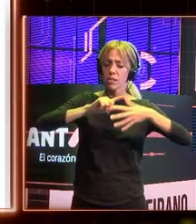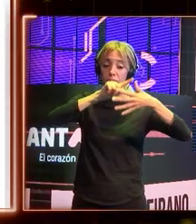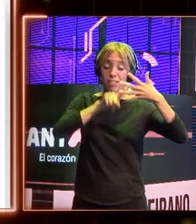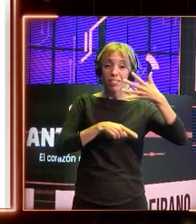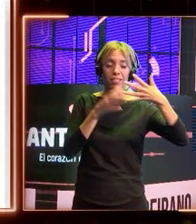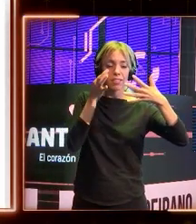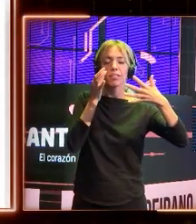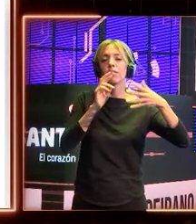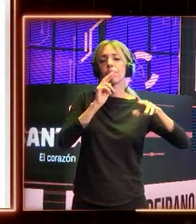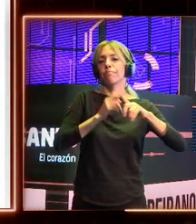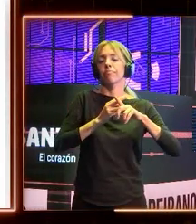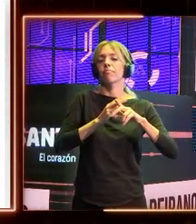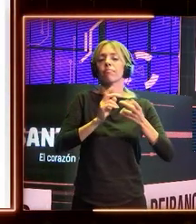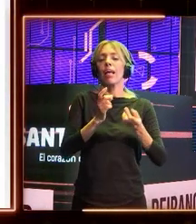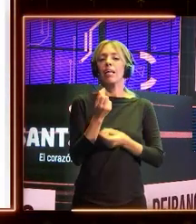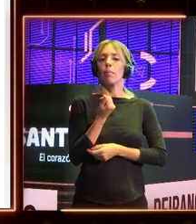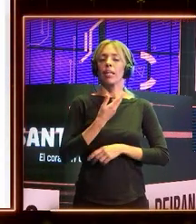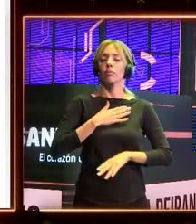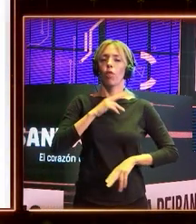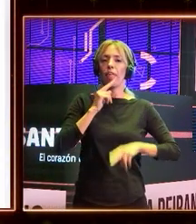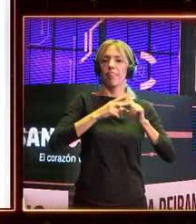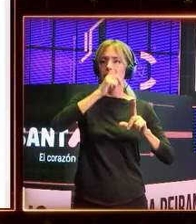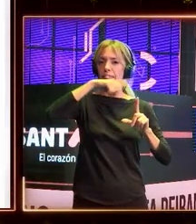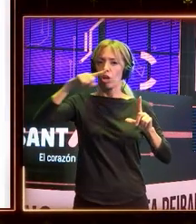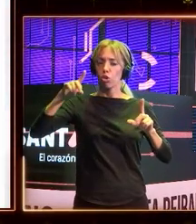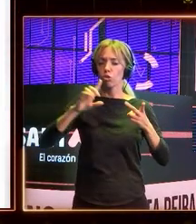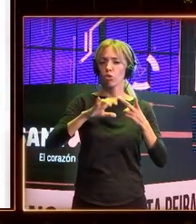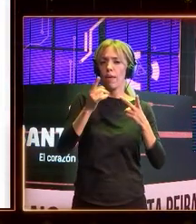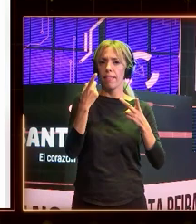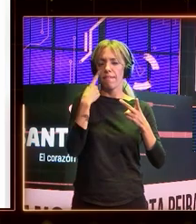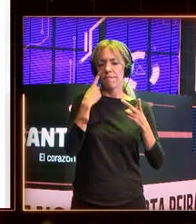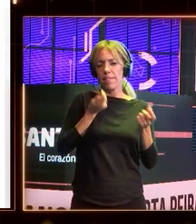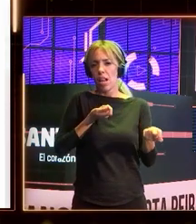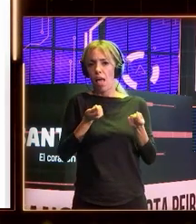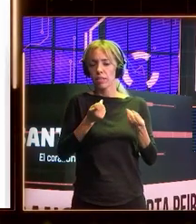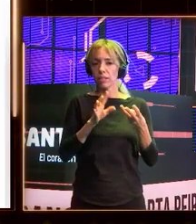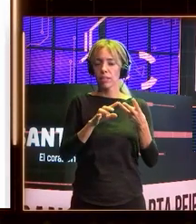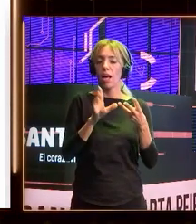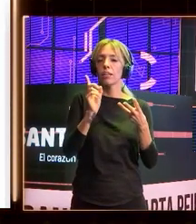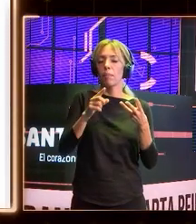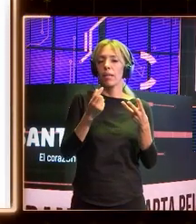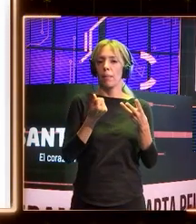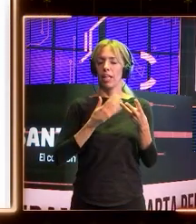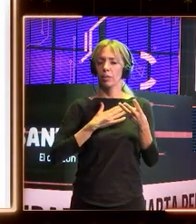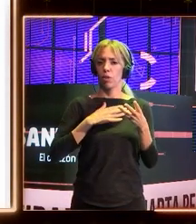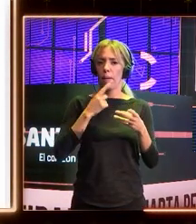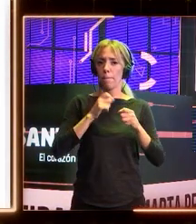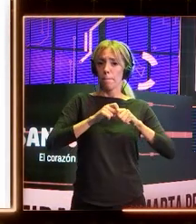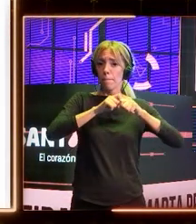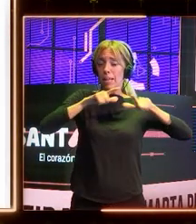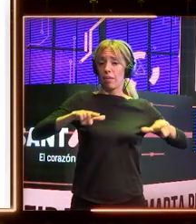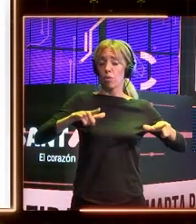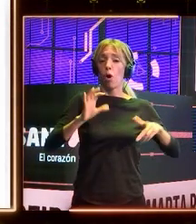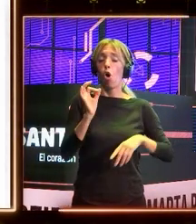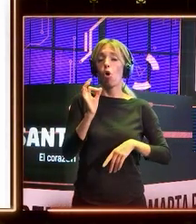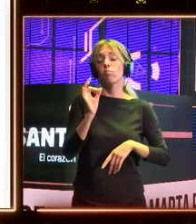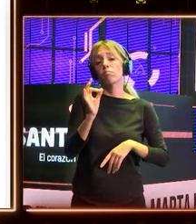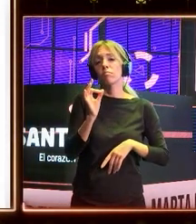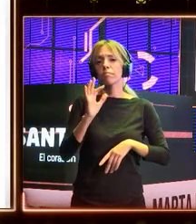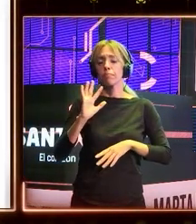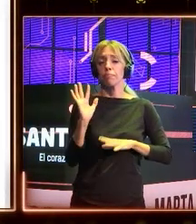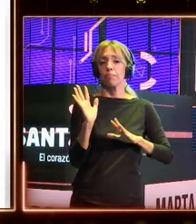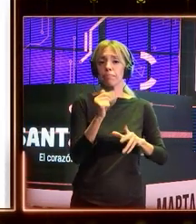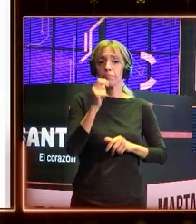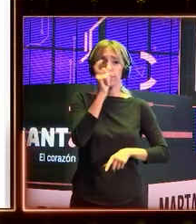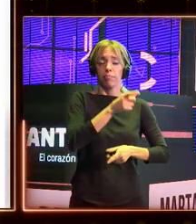llaman capitalismo de datos, capitalismo de vigilancia, capitalismo de plataformas o feudalismo digital.